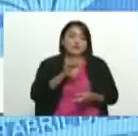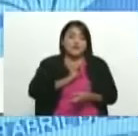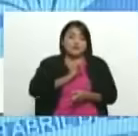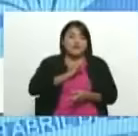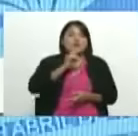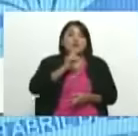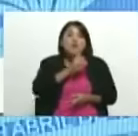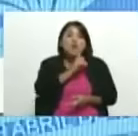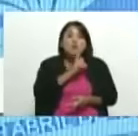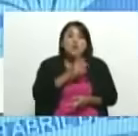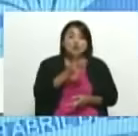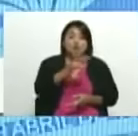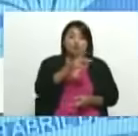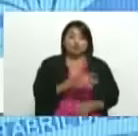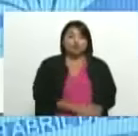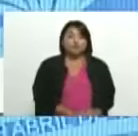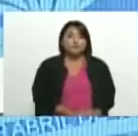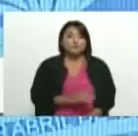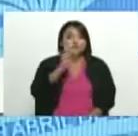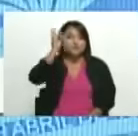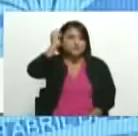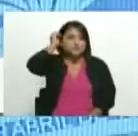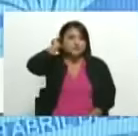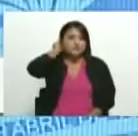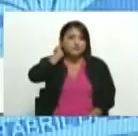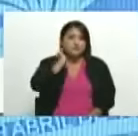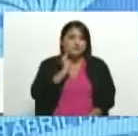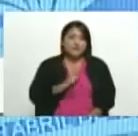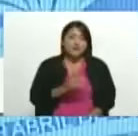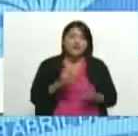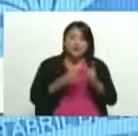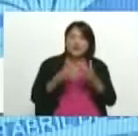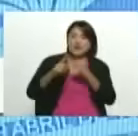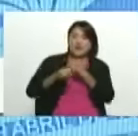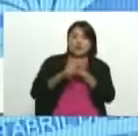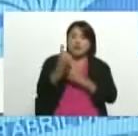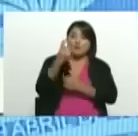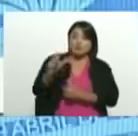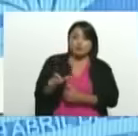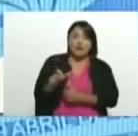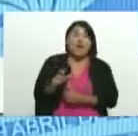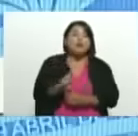delitos. Ahora imagínense que hagan eso con 2 millones de personas o más.